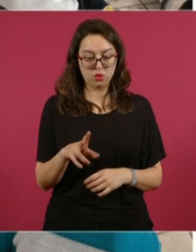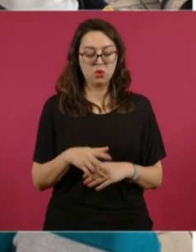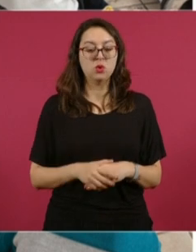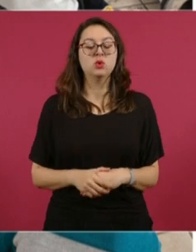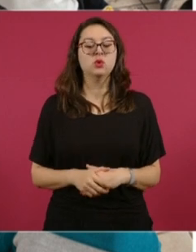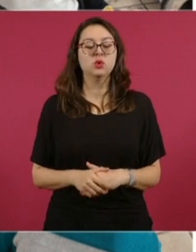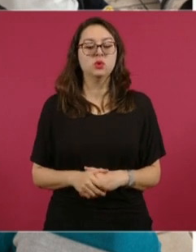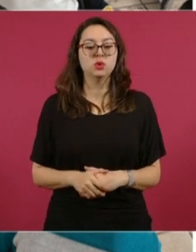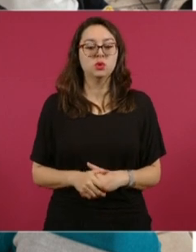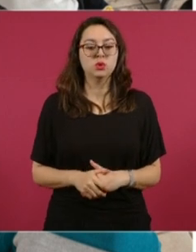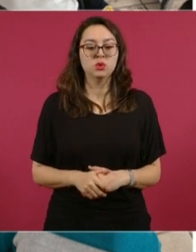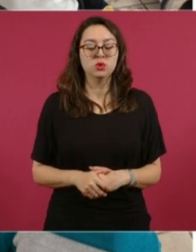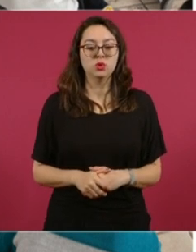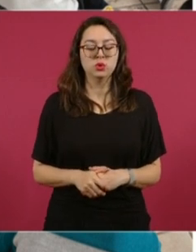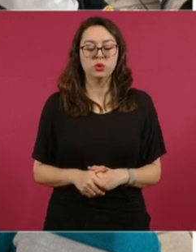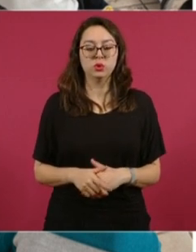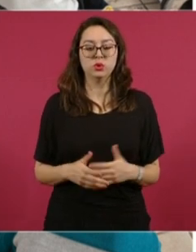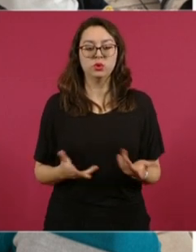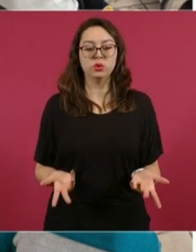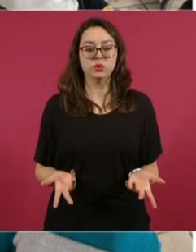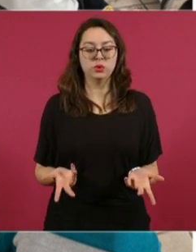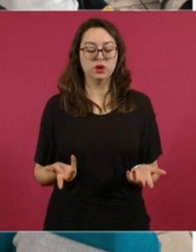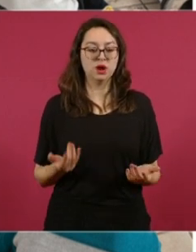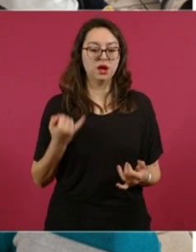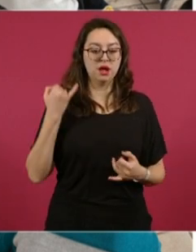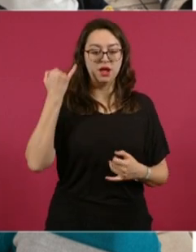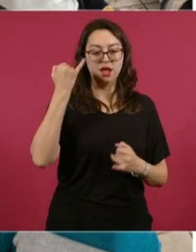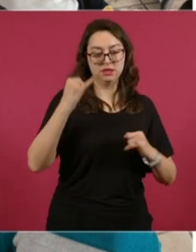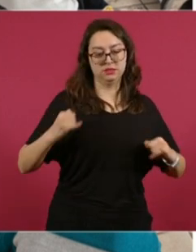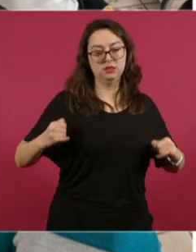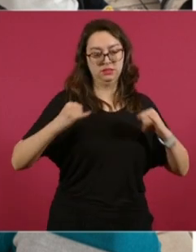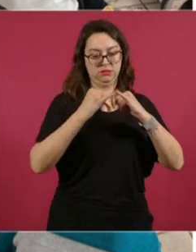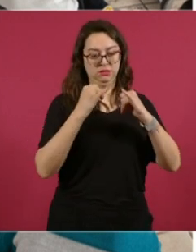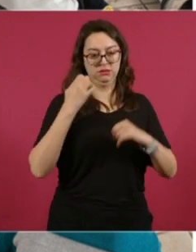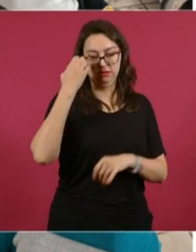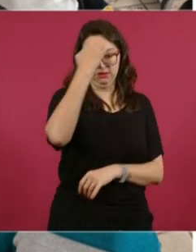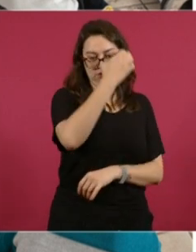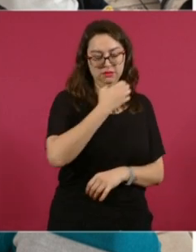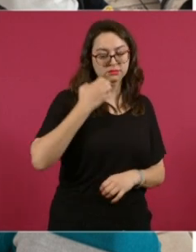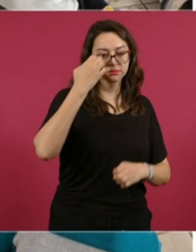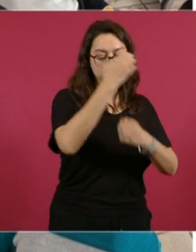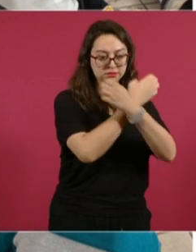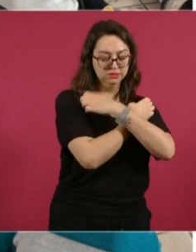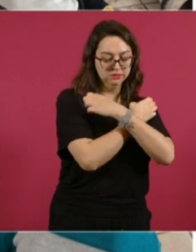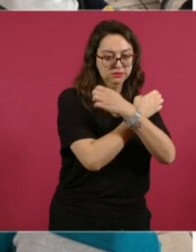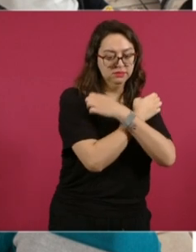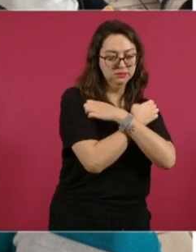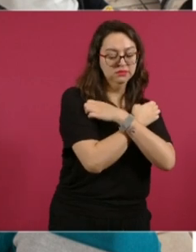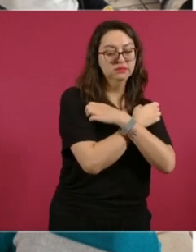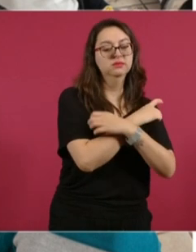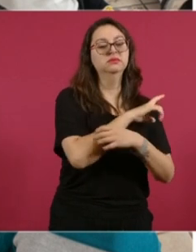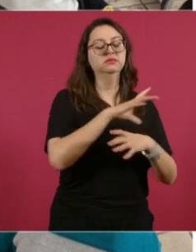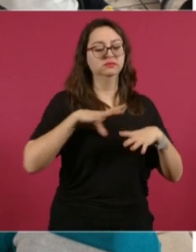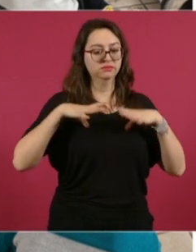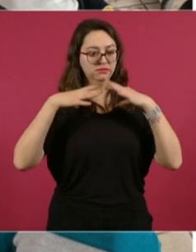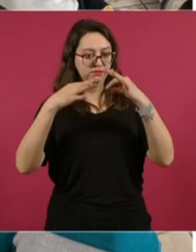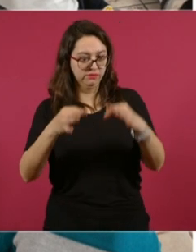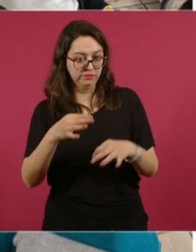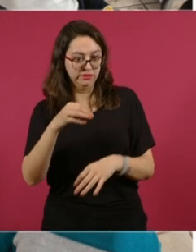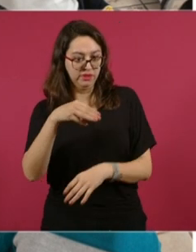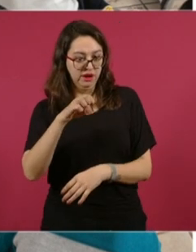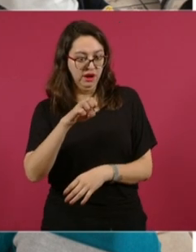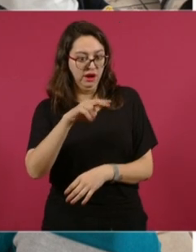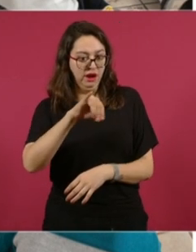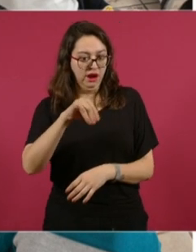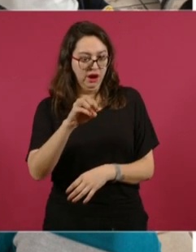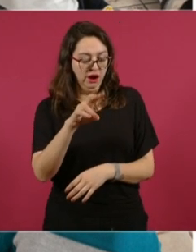al Instituto para la Evaluación de la Educación, en el marco de la reforma educativa, se propone que pueda